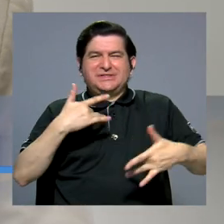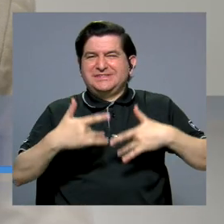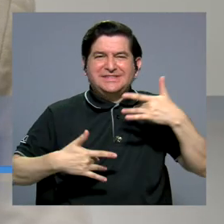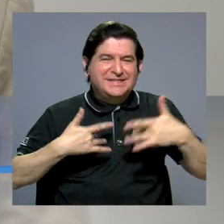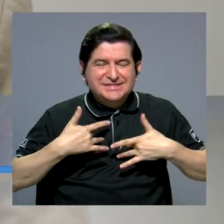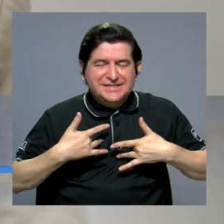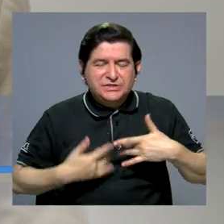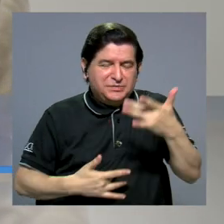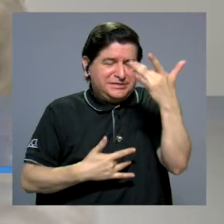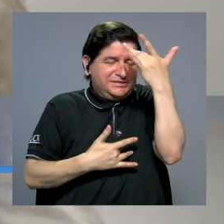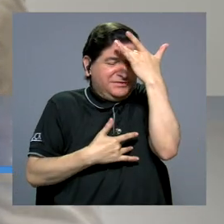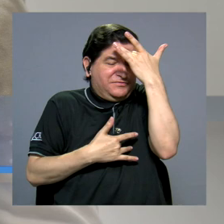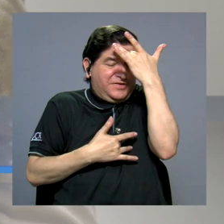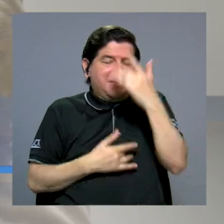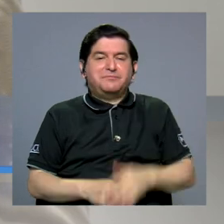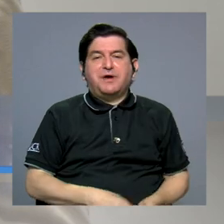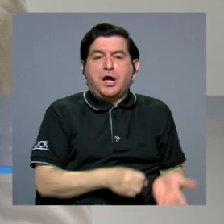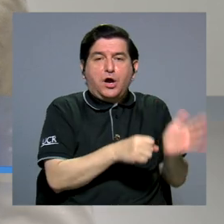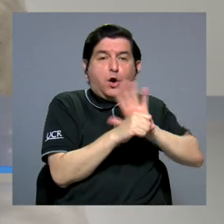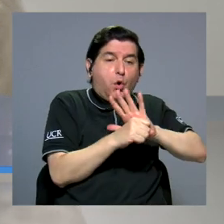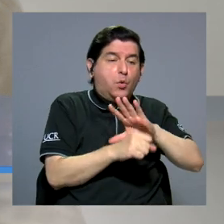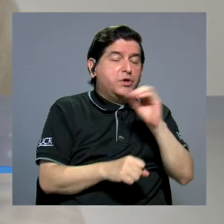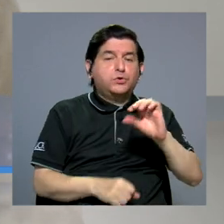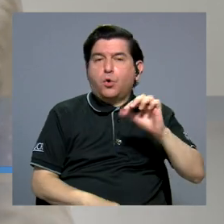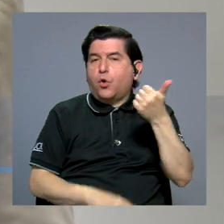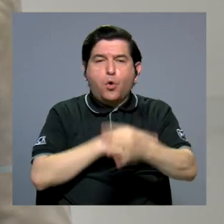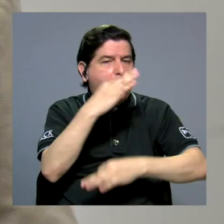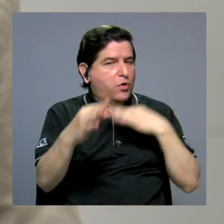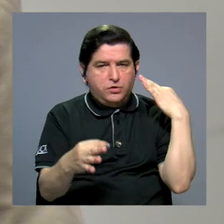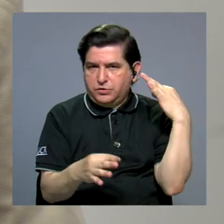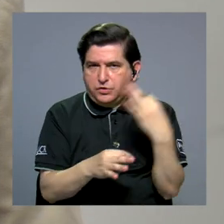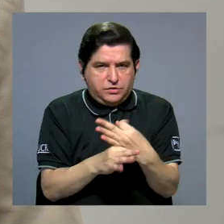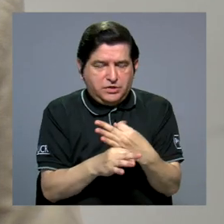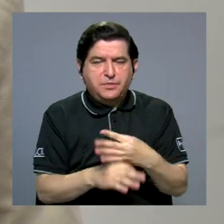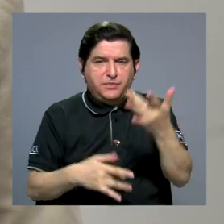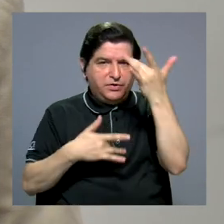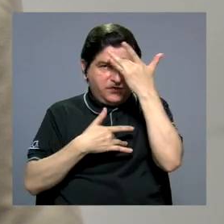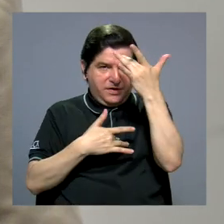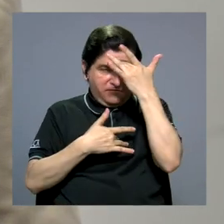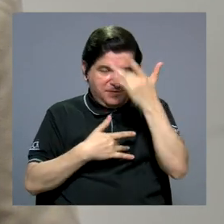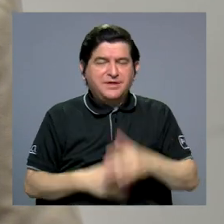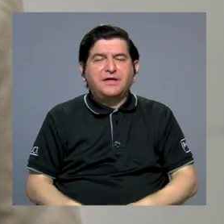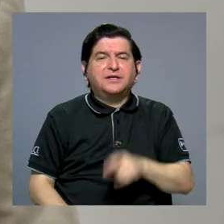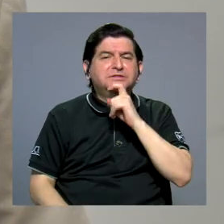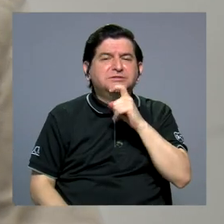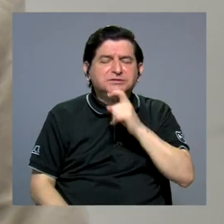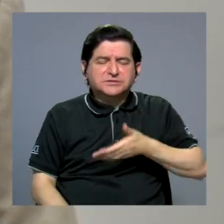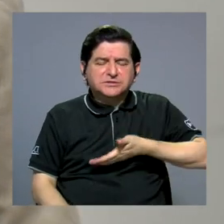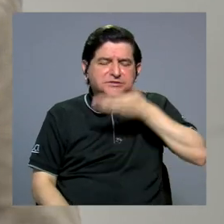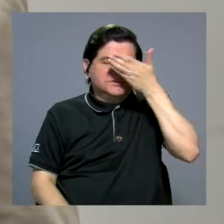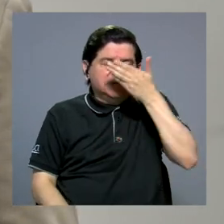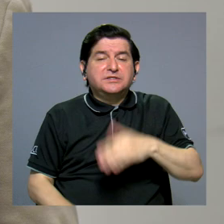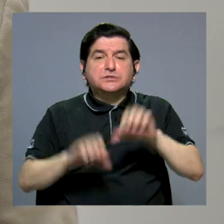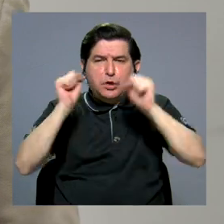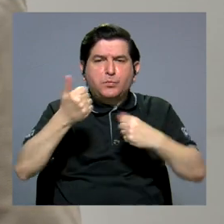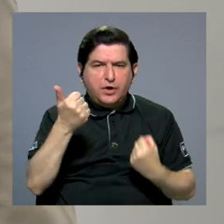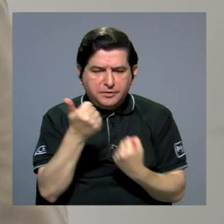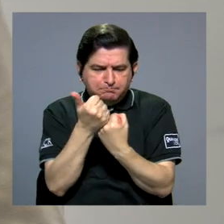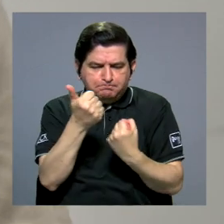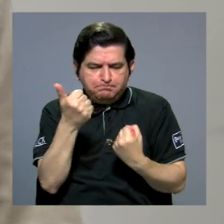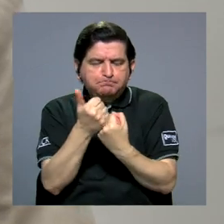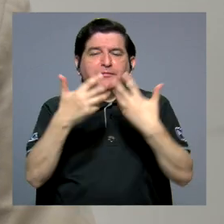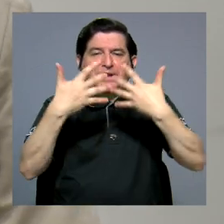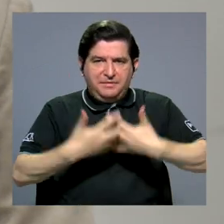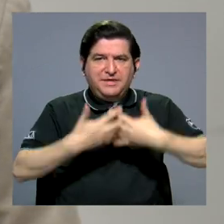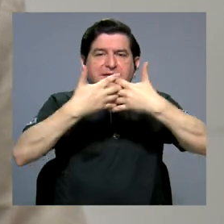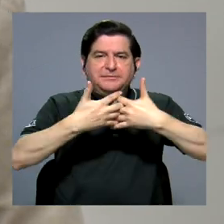síntomas de enfermedad, ya sea COVID o sea cualquier otro tipo de enfermedad que le dificulte la respiración, lo puede